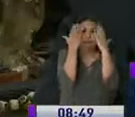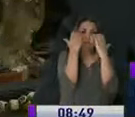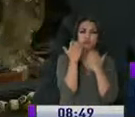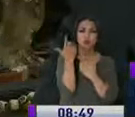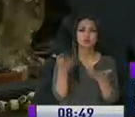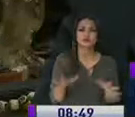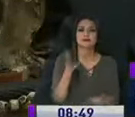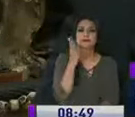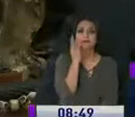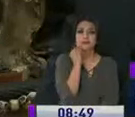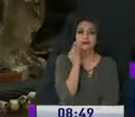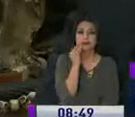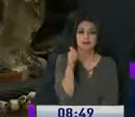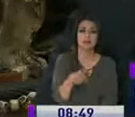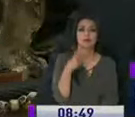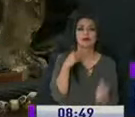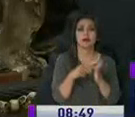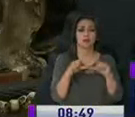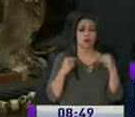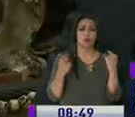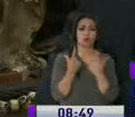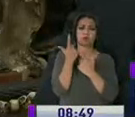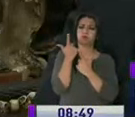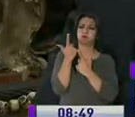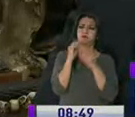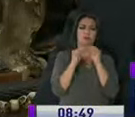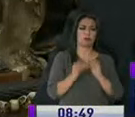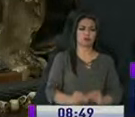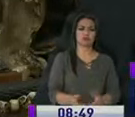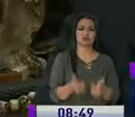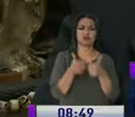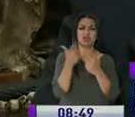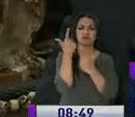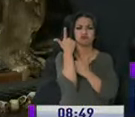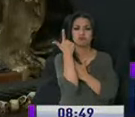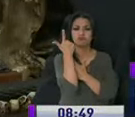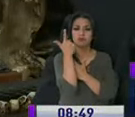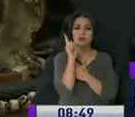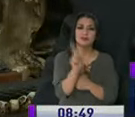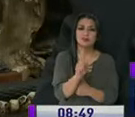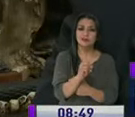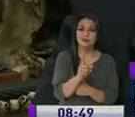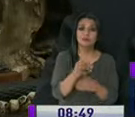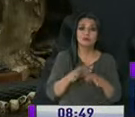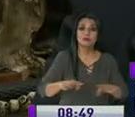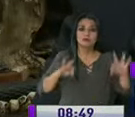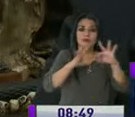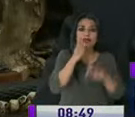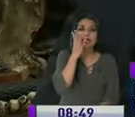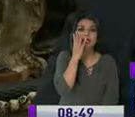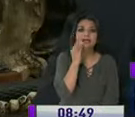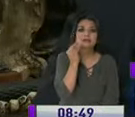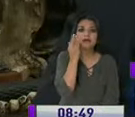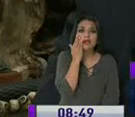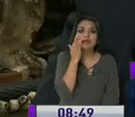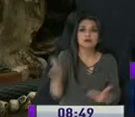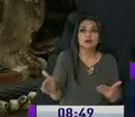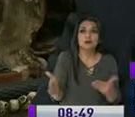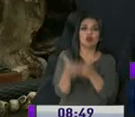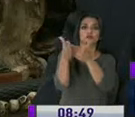paz firmado entre Colombia y la guerrilla, este tipo de actos podían repercutir en zona ecuatoriana, acá piden un plan integral de seguridad en